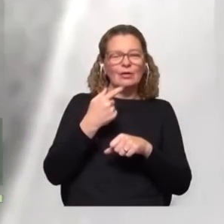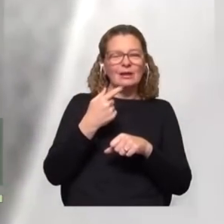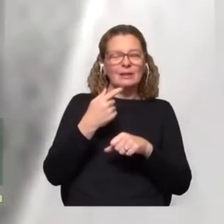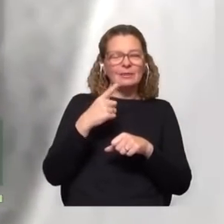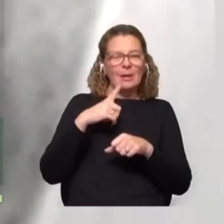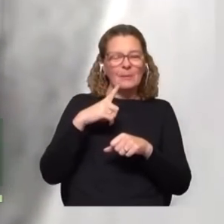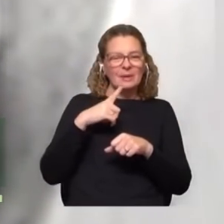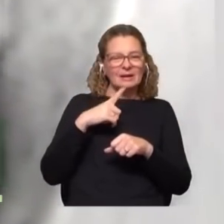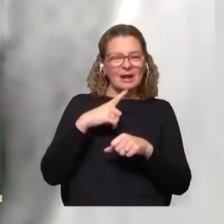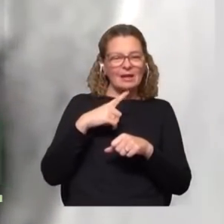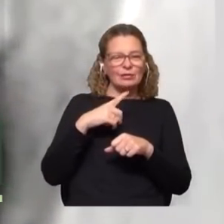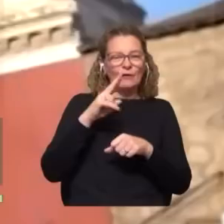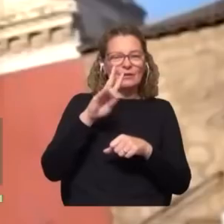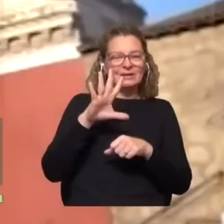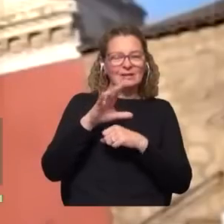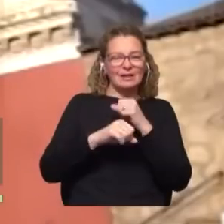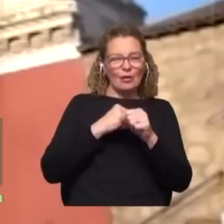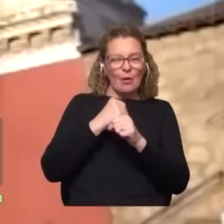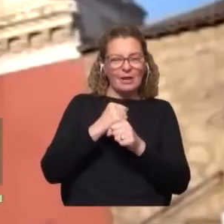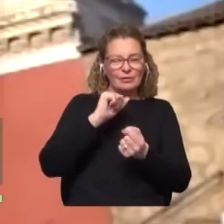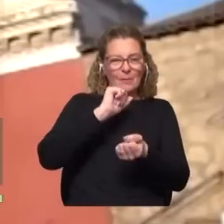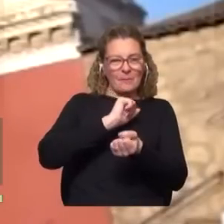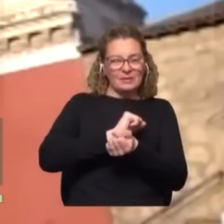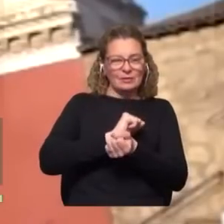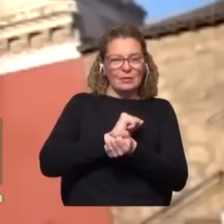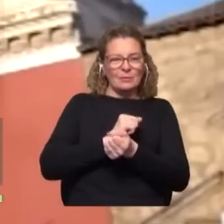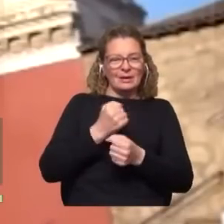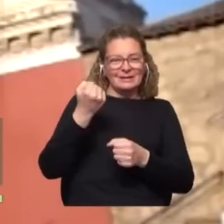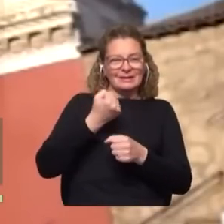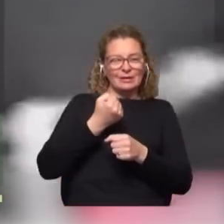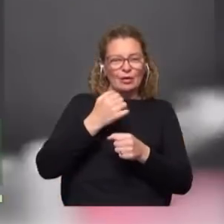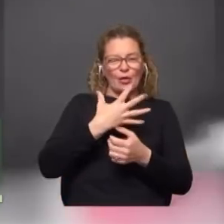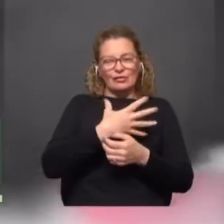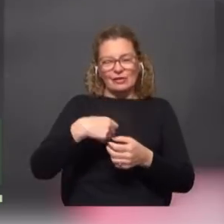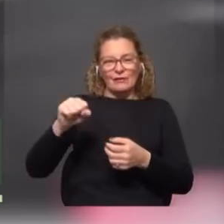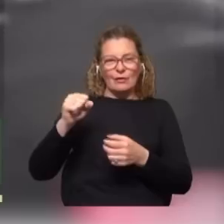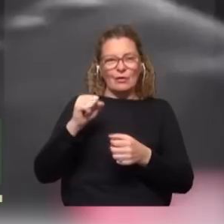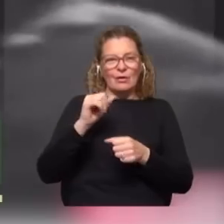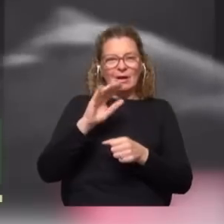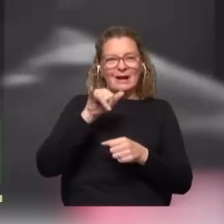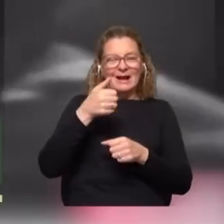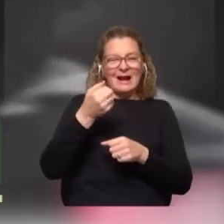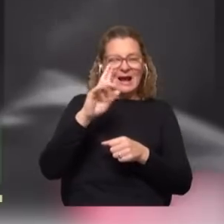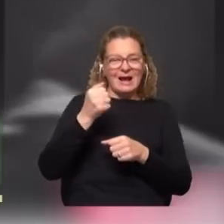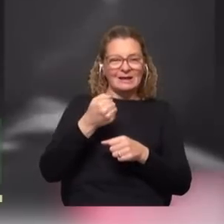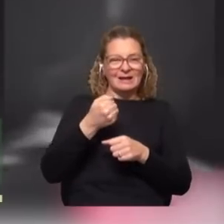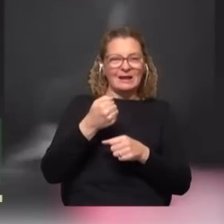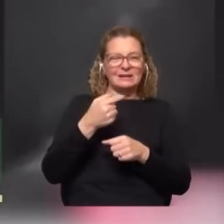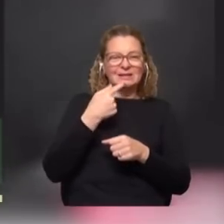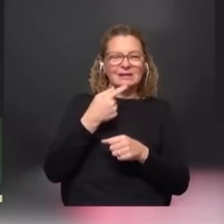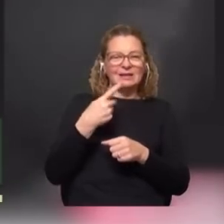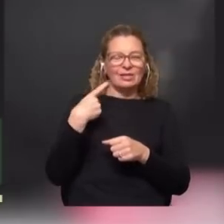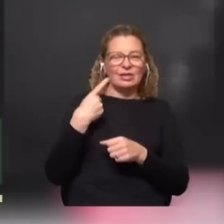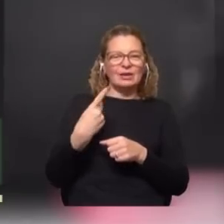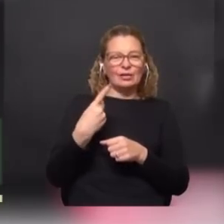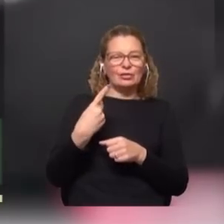en la víspera recibió una condena de 25 años de presidio por el asesinato y el secuestro del cantautor Víctor Jara y de littre Quiroga director